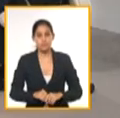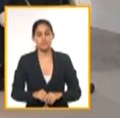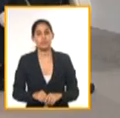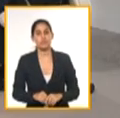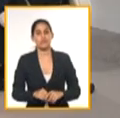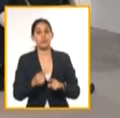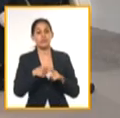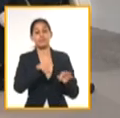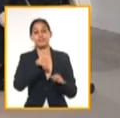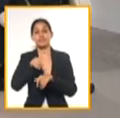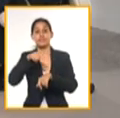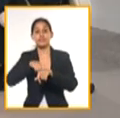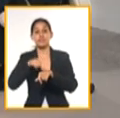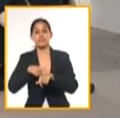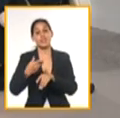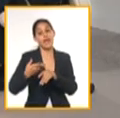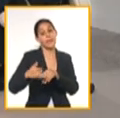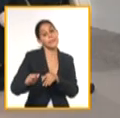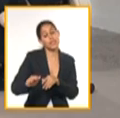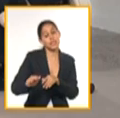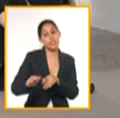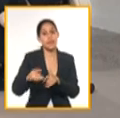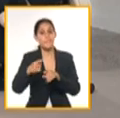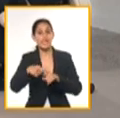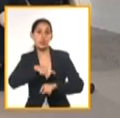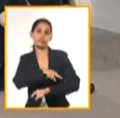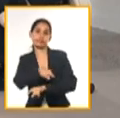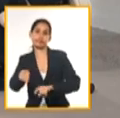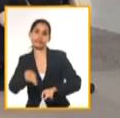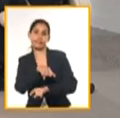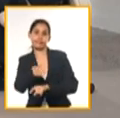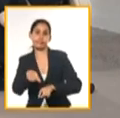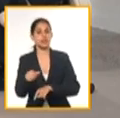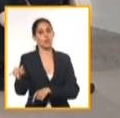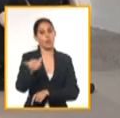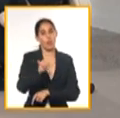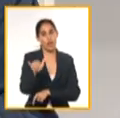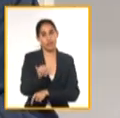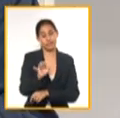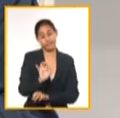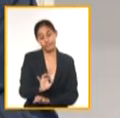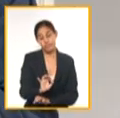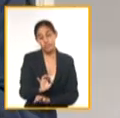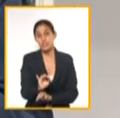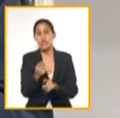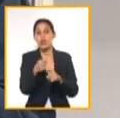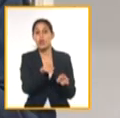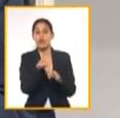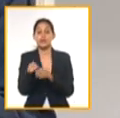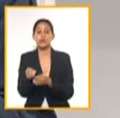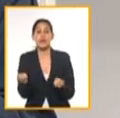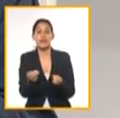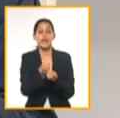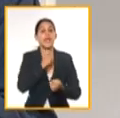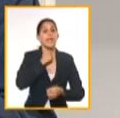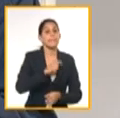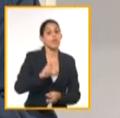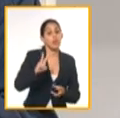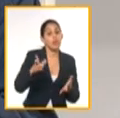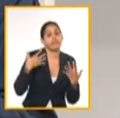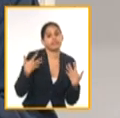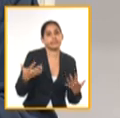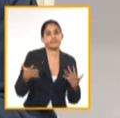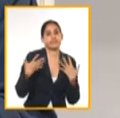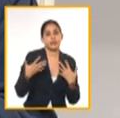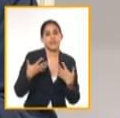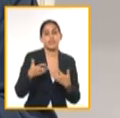horario pico es más tarde, pero es más tiempo. Más tiempo, más tarde y más tiempo. Y también está influenciado un poco cuando llegue el verano con la incorporación entonces